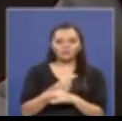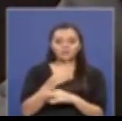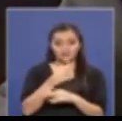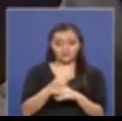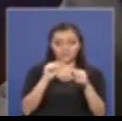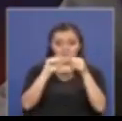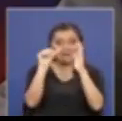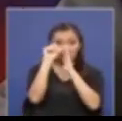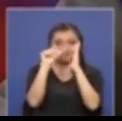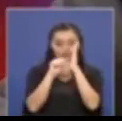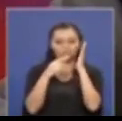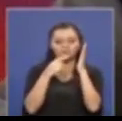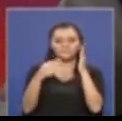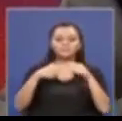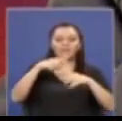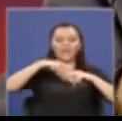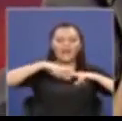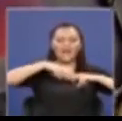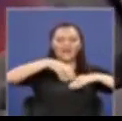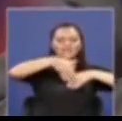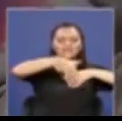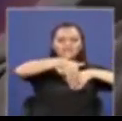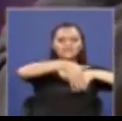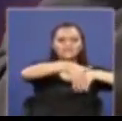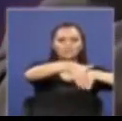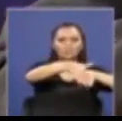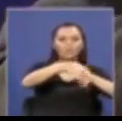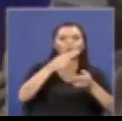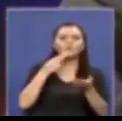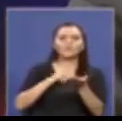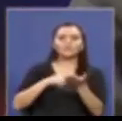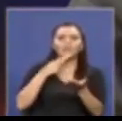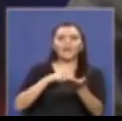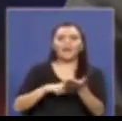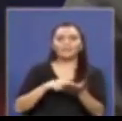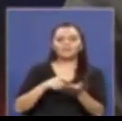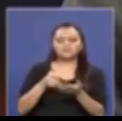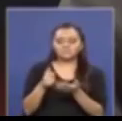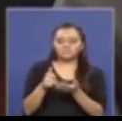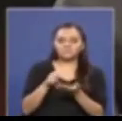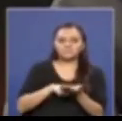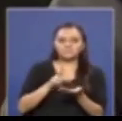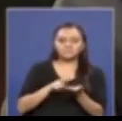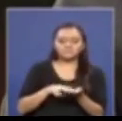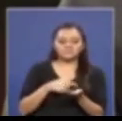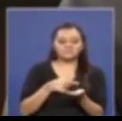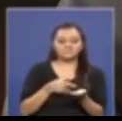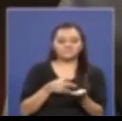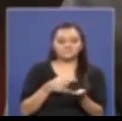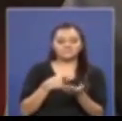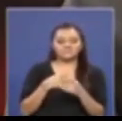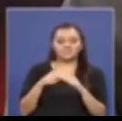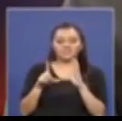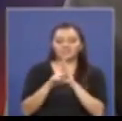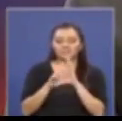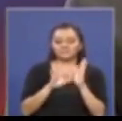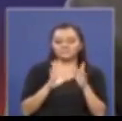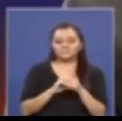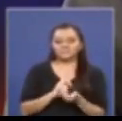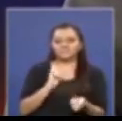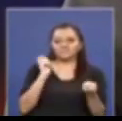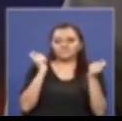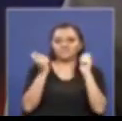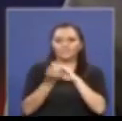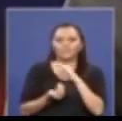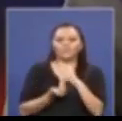estamos modernizándolo, se ha trabajado el último año en eso, consolidando diferentes leyes, porque había una serie de reformas, leyes especiales. Entonces era un